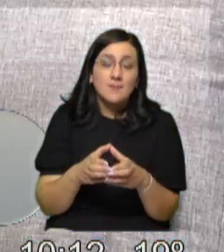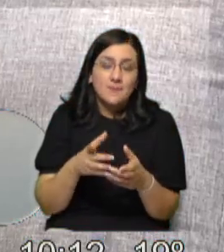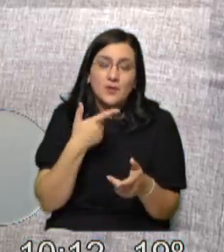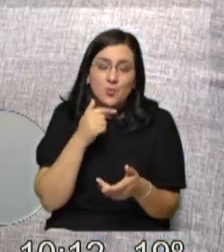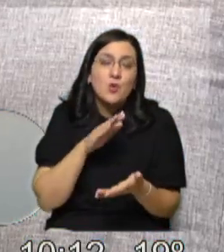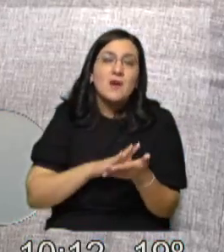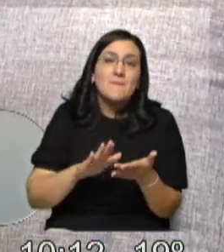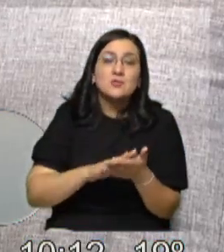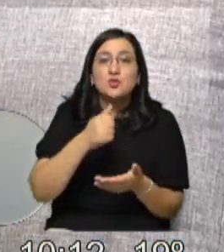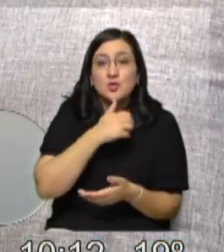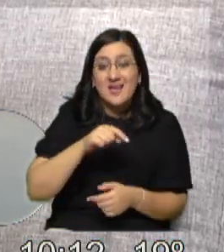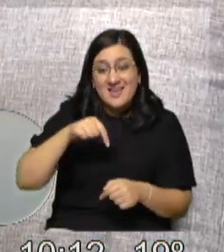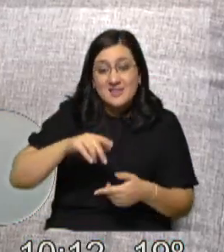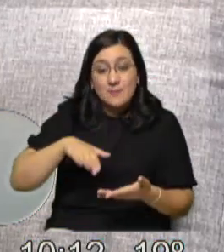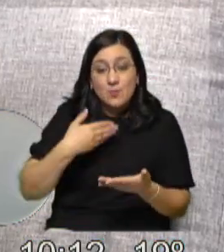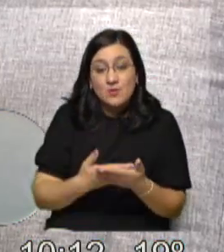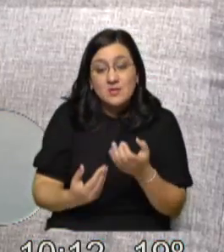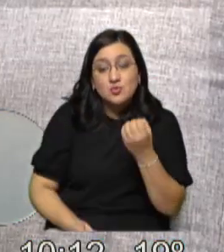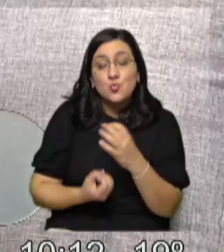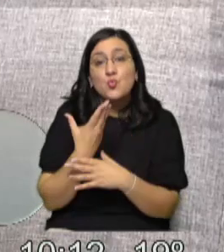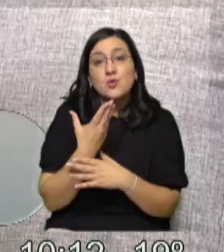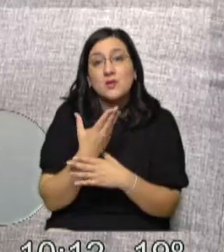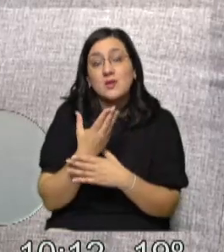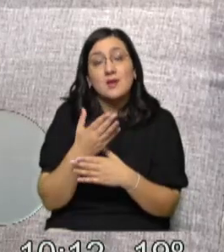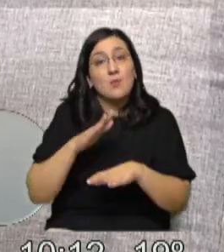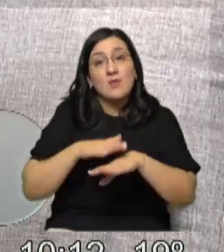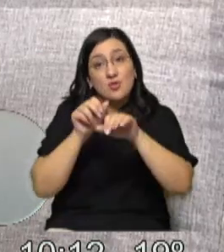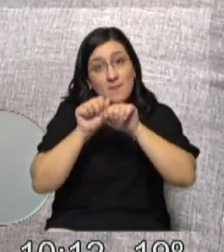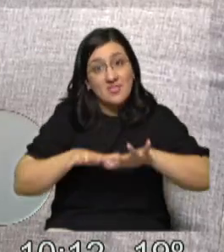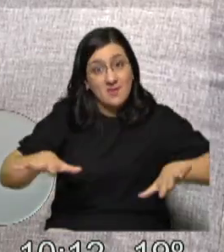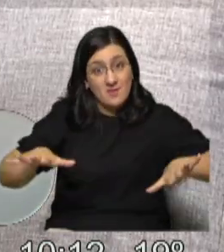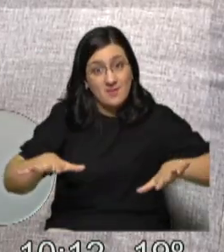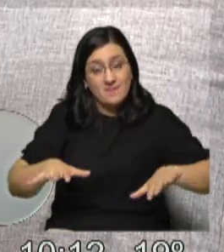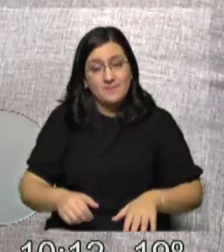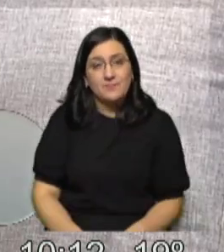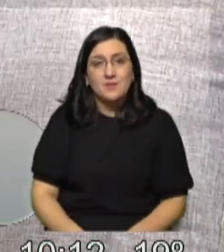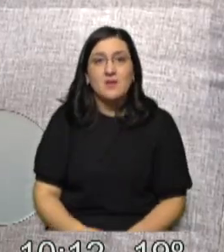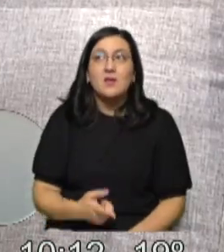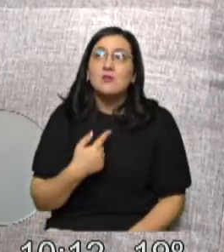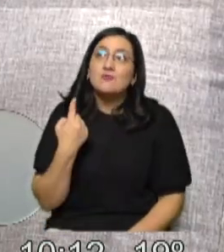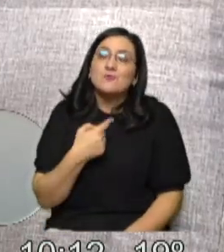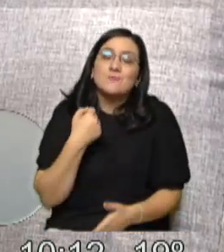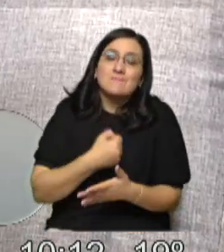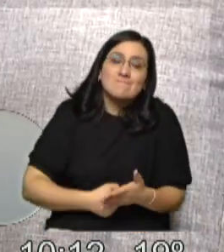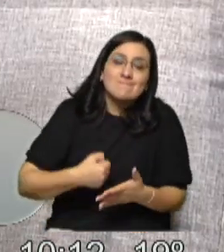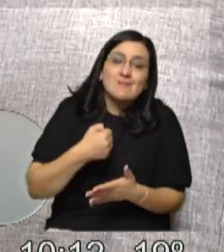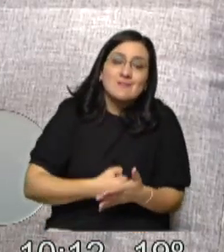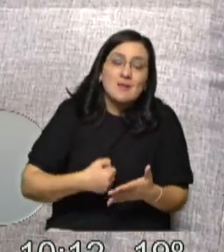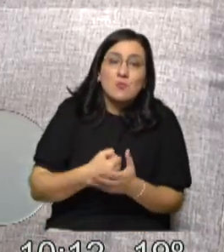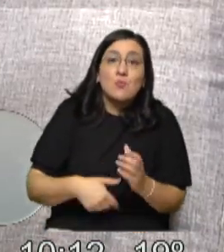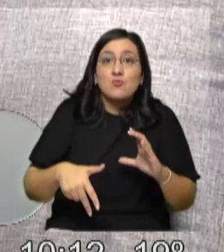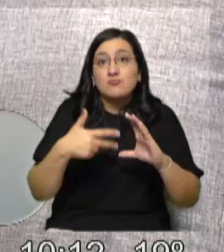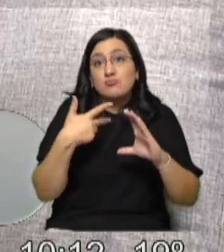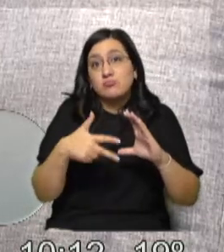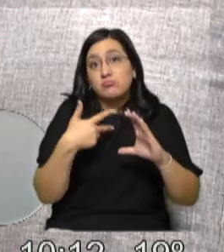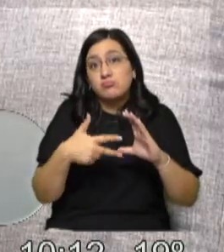Esta propuesta en realidad nace puntualmente en plena pandemia y fue en un intento de, a partir de la virtualidad,